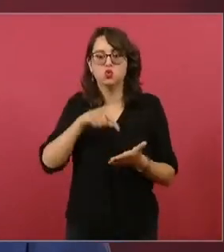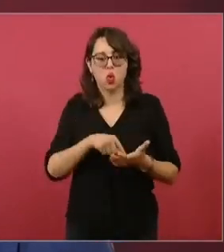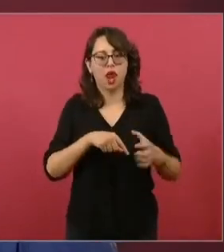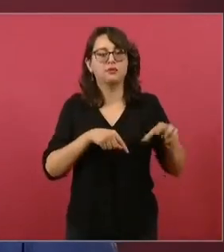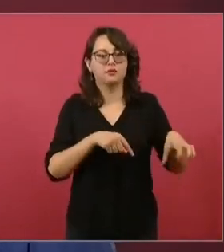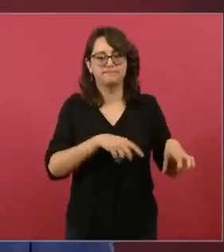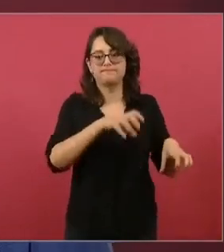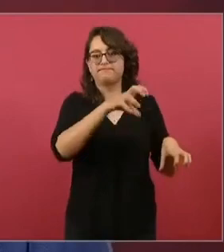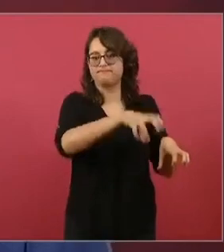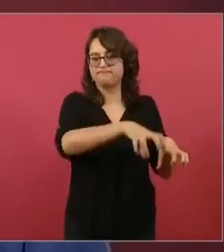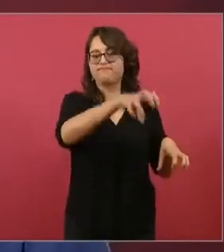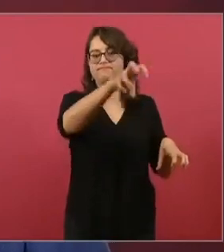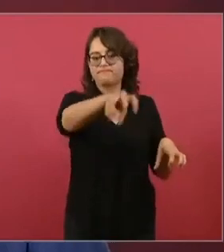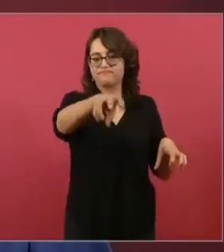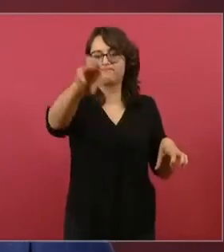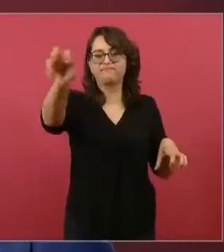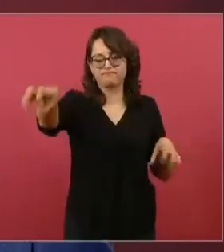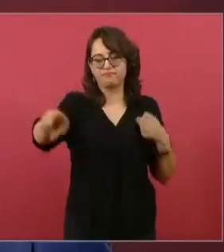sitios